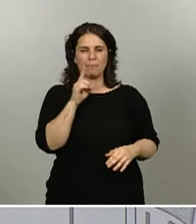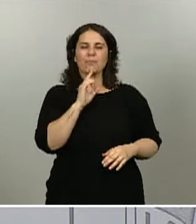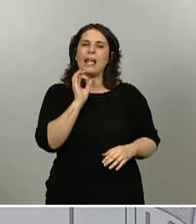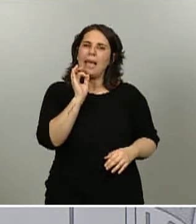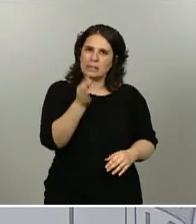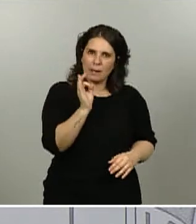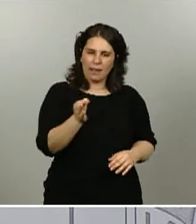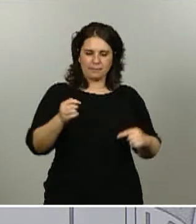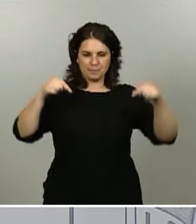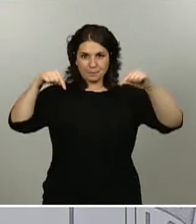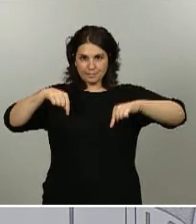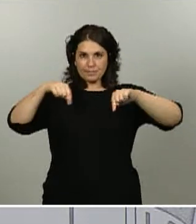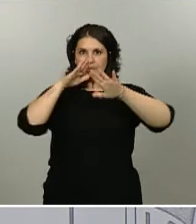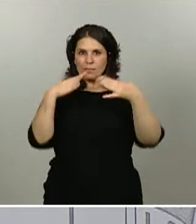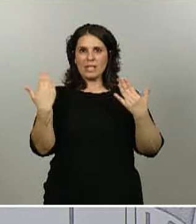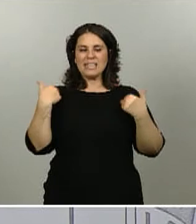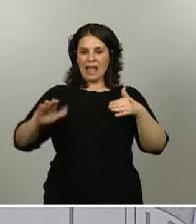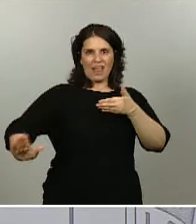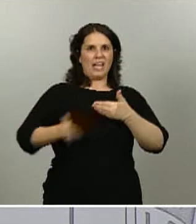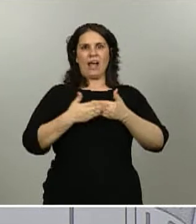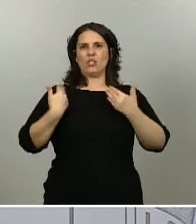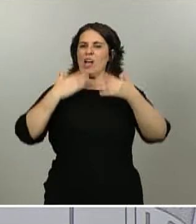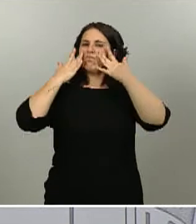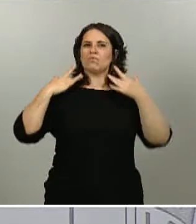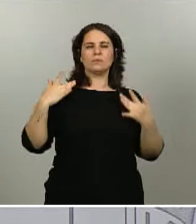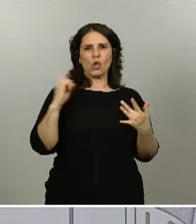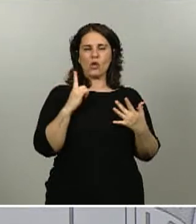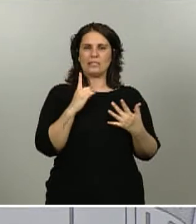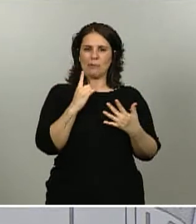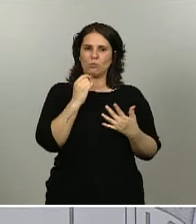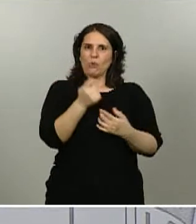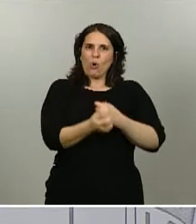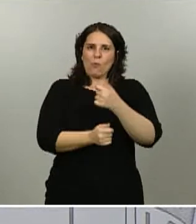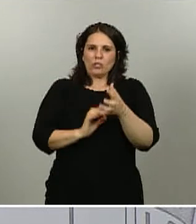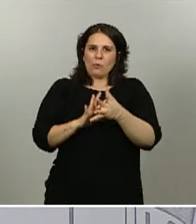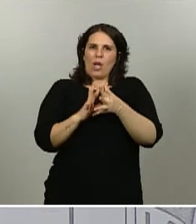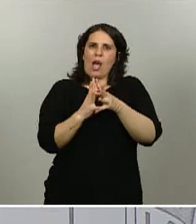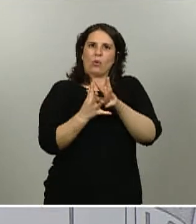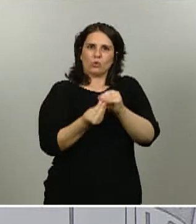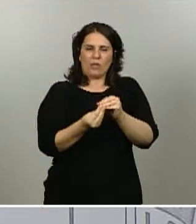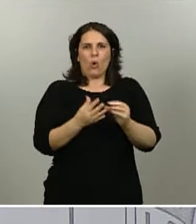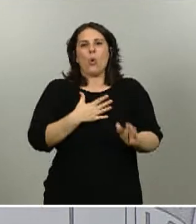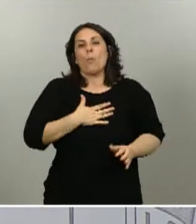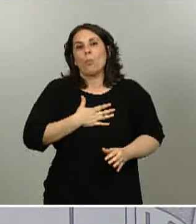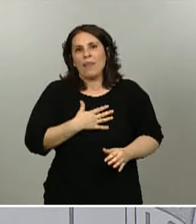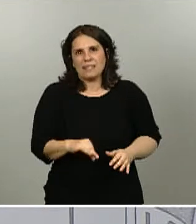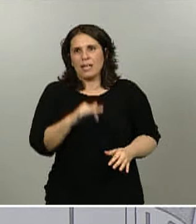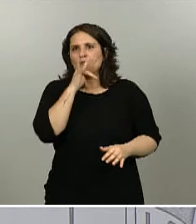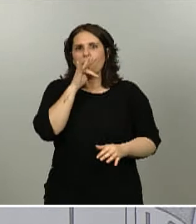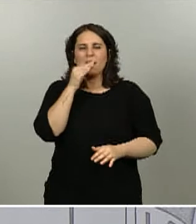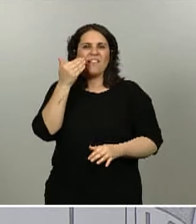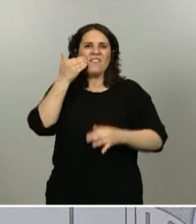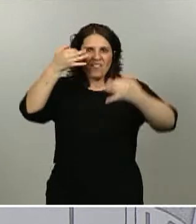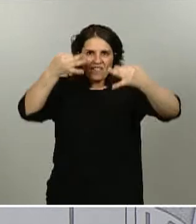de ajustarse. Puede haber algunos casos en los que la fecha de notificación no haya sido todavía introducida, es decir, puede